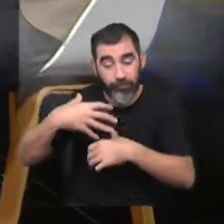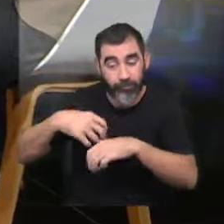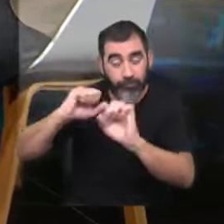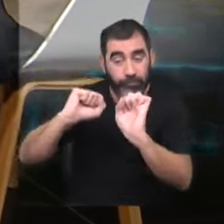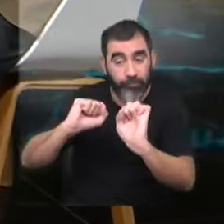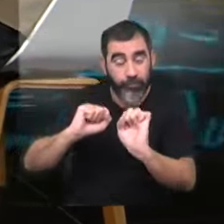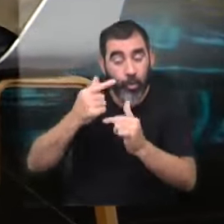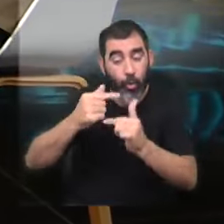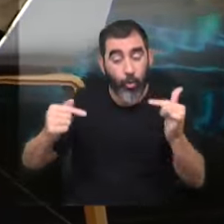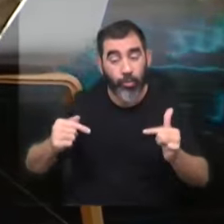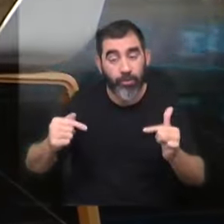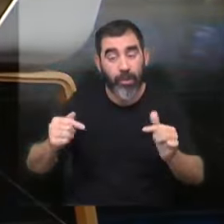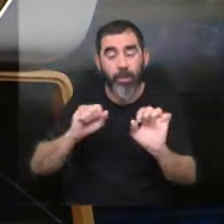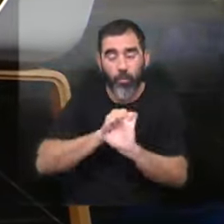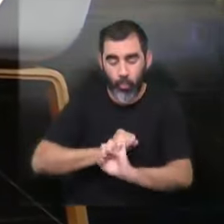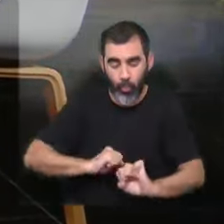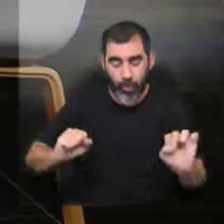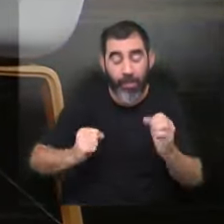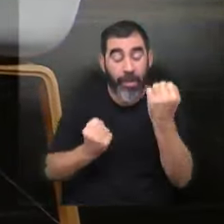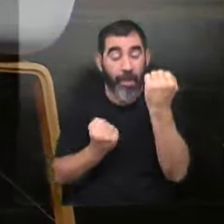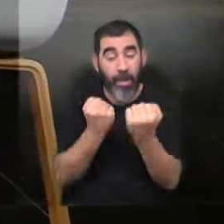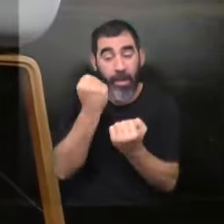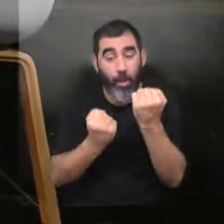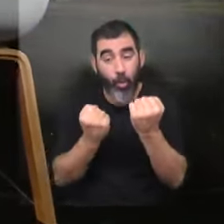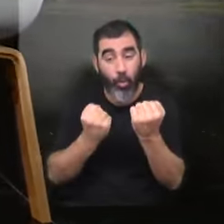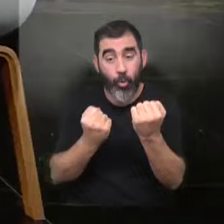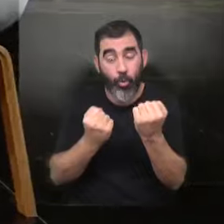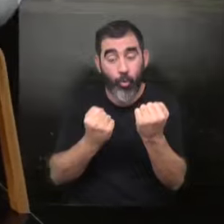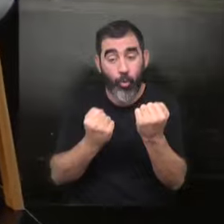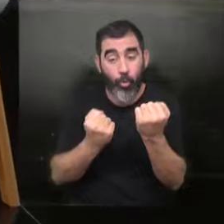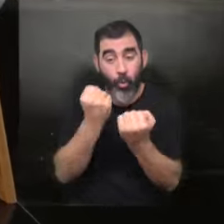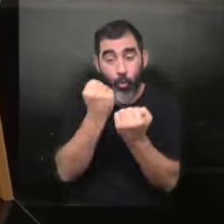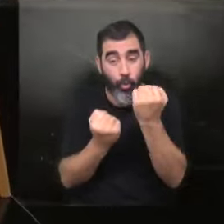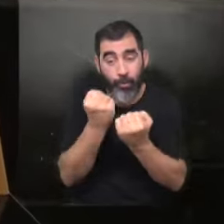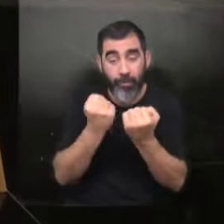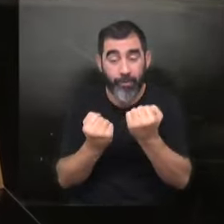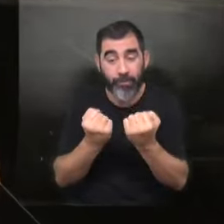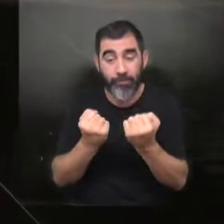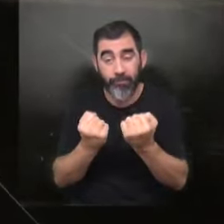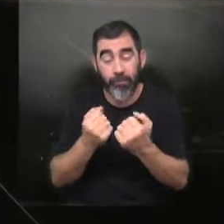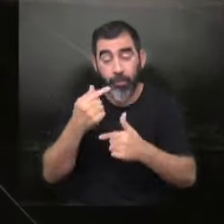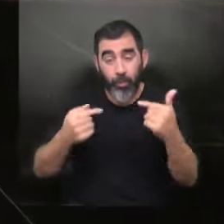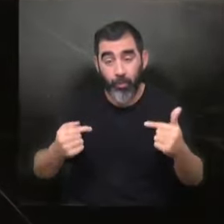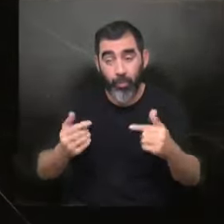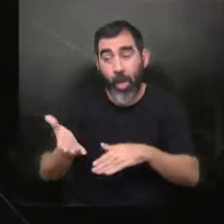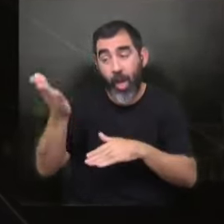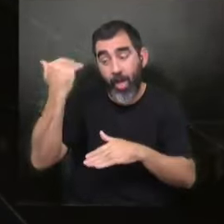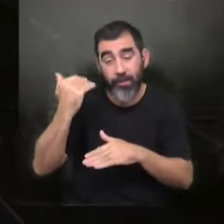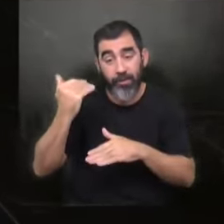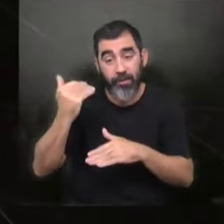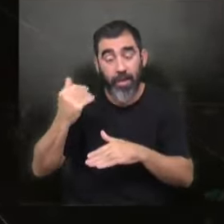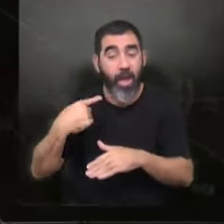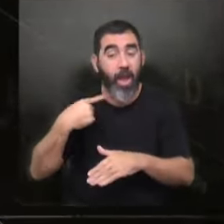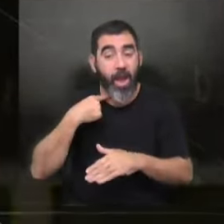producto que les permitía a la economía de la, del, del, de los productos que antes usaban los